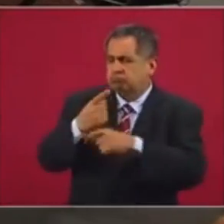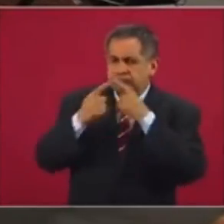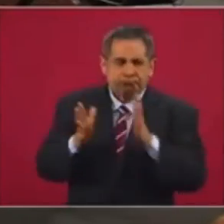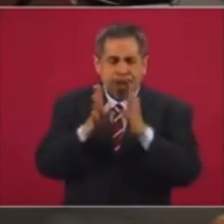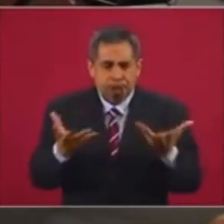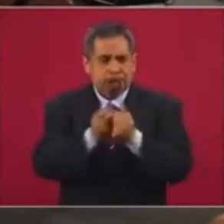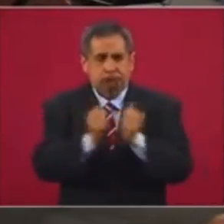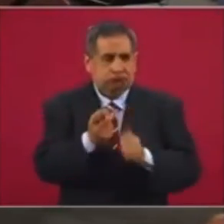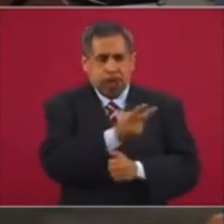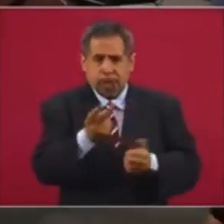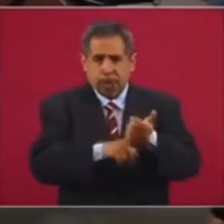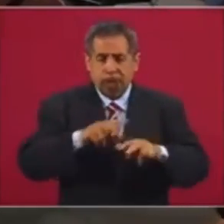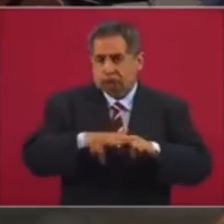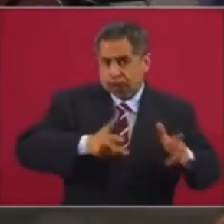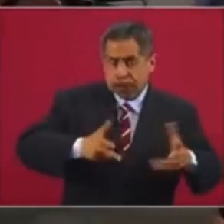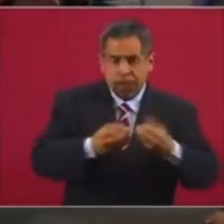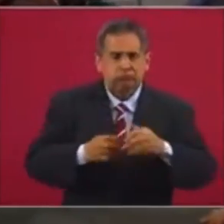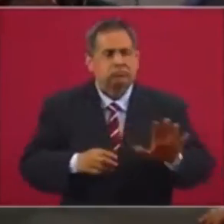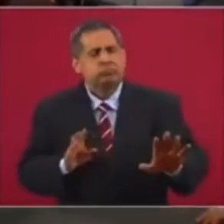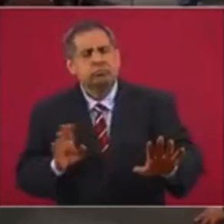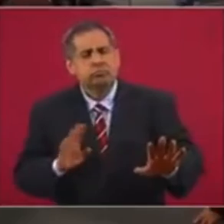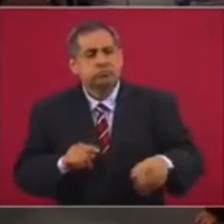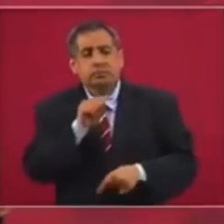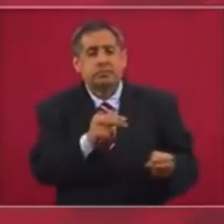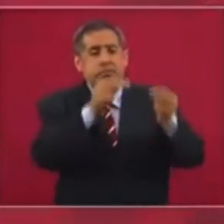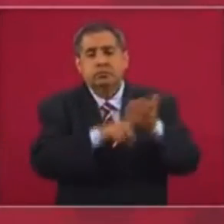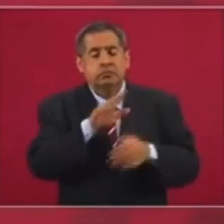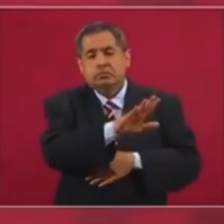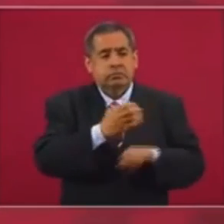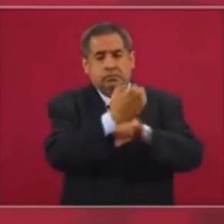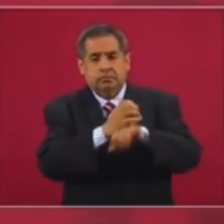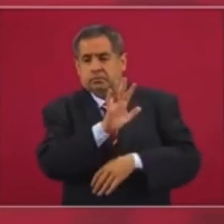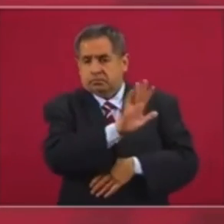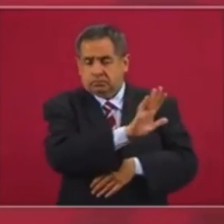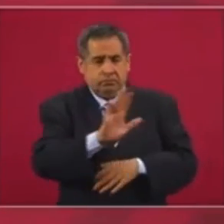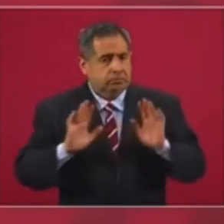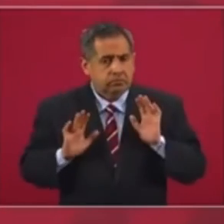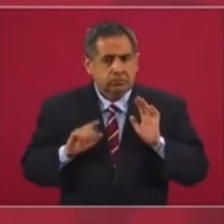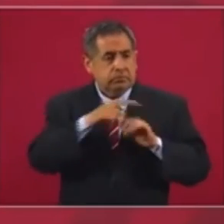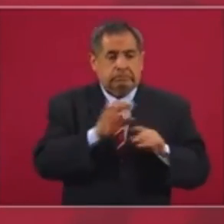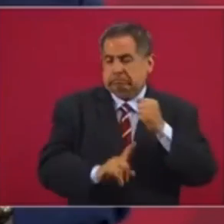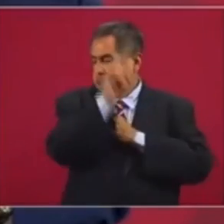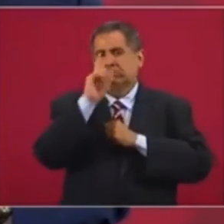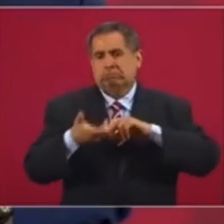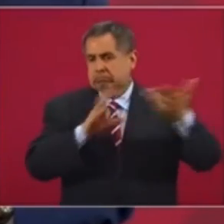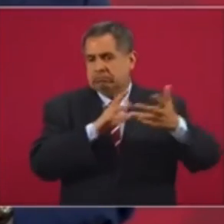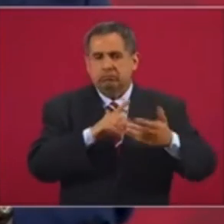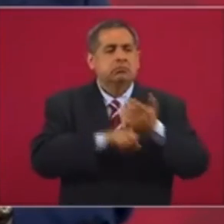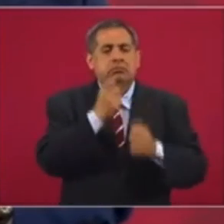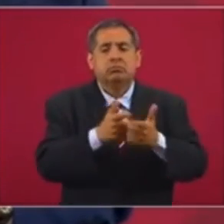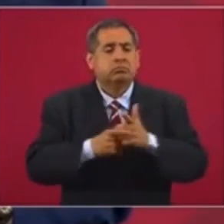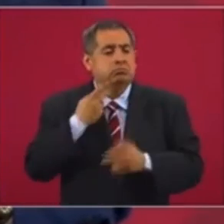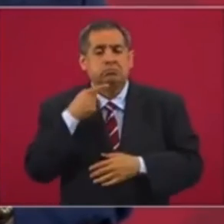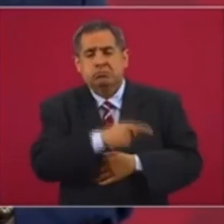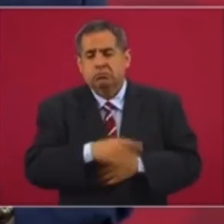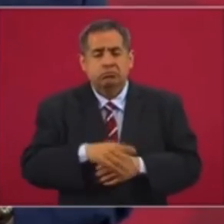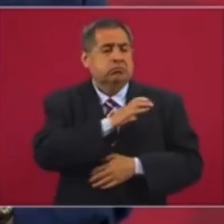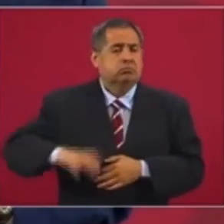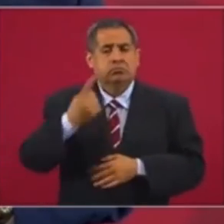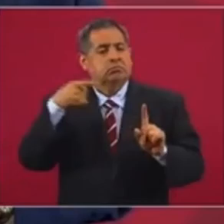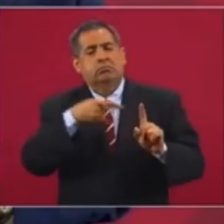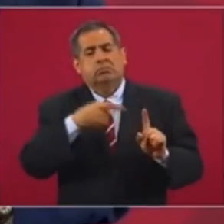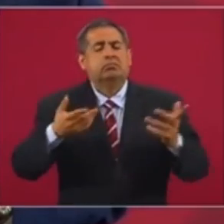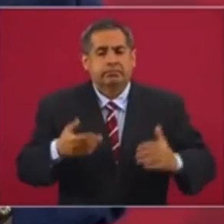con los que están tomando las vías? No, porque ese es un asunto del Estado. Ellos alentaron eso, y de un partido, y de un